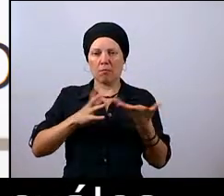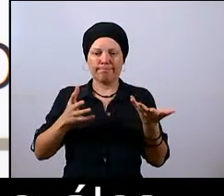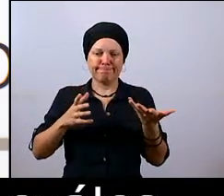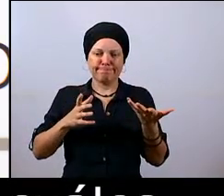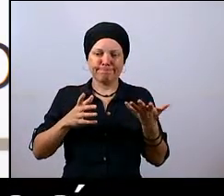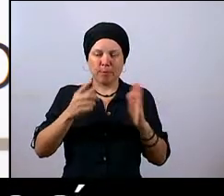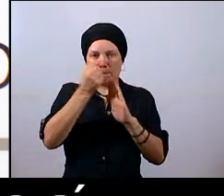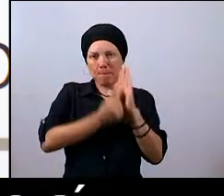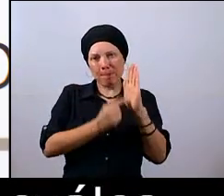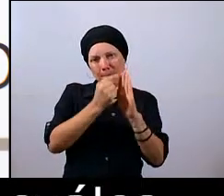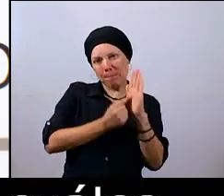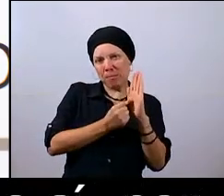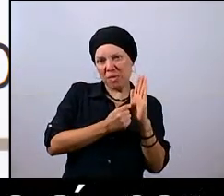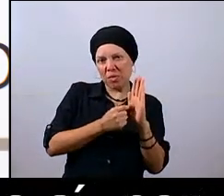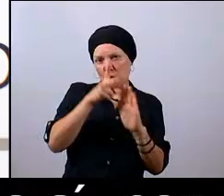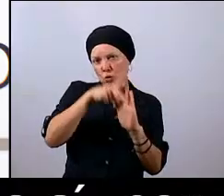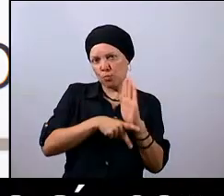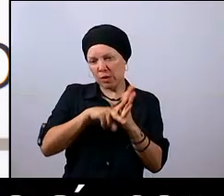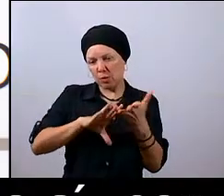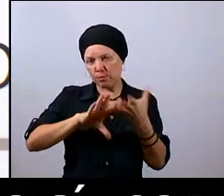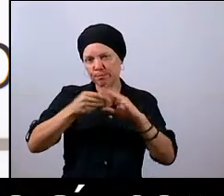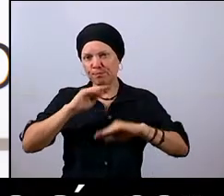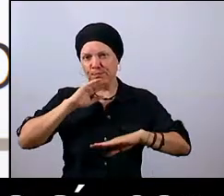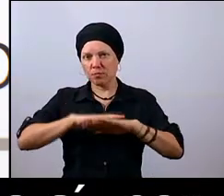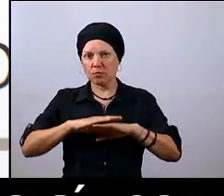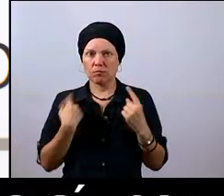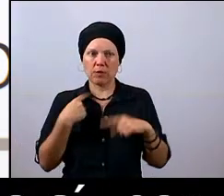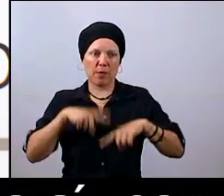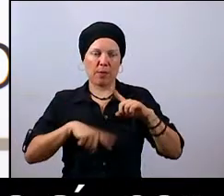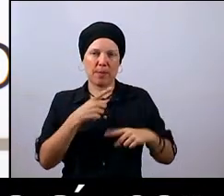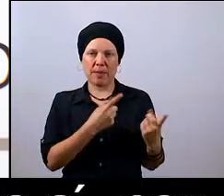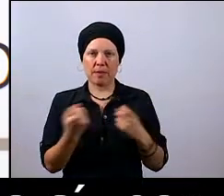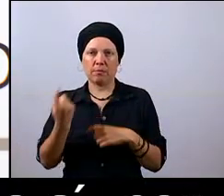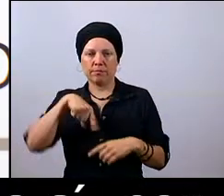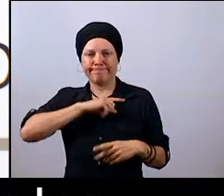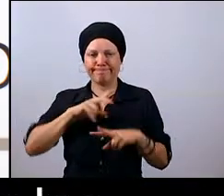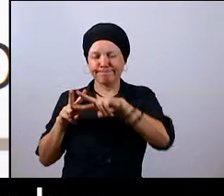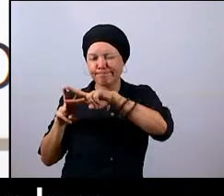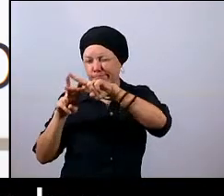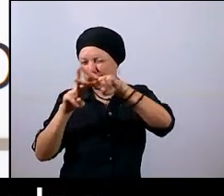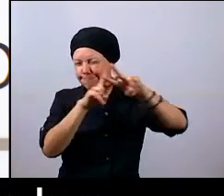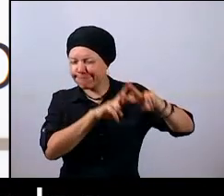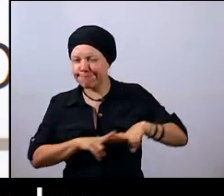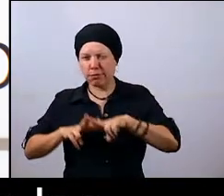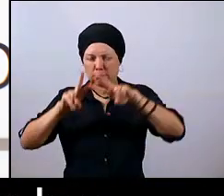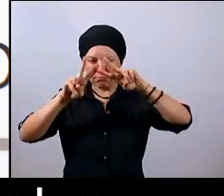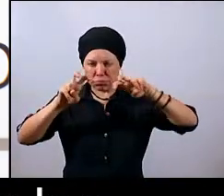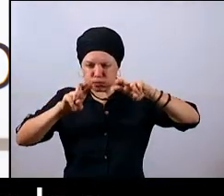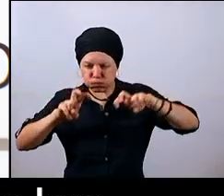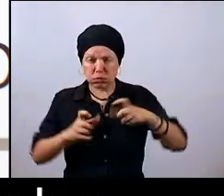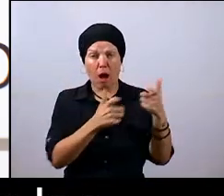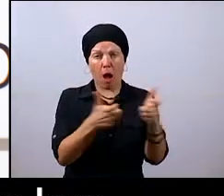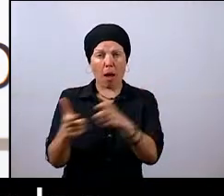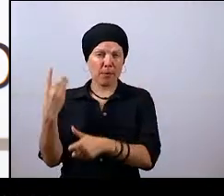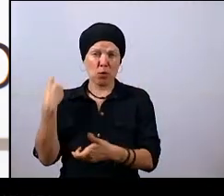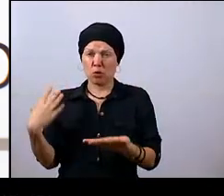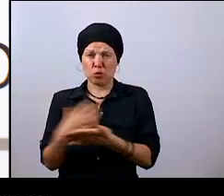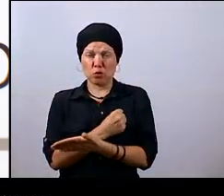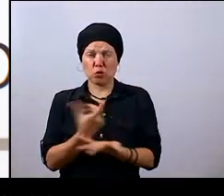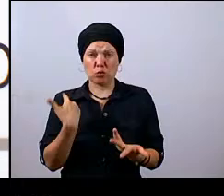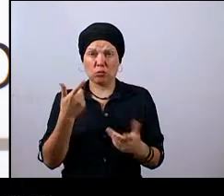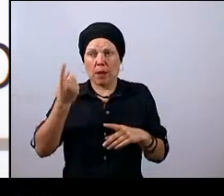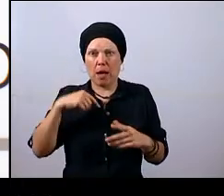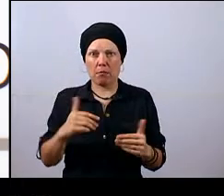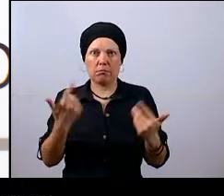medidas en el ámbito normativo que sean oportunas. Nosotros estamos examinando todos y cada uno de los ámbitos y dentro de muy poco